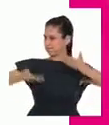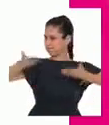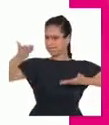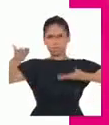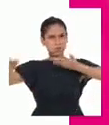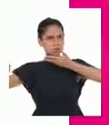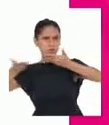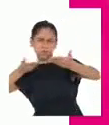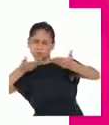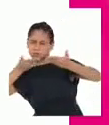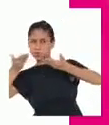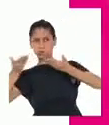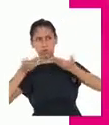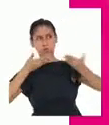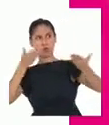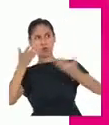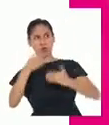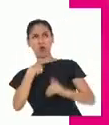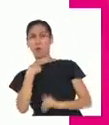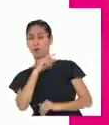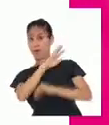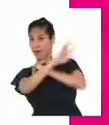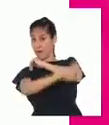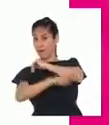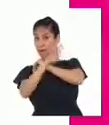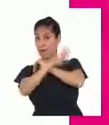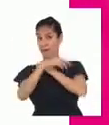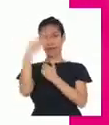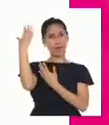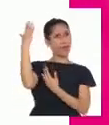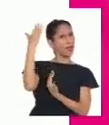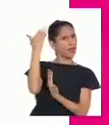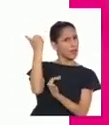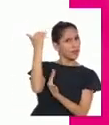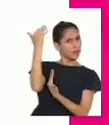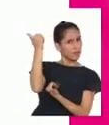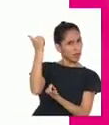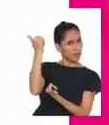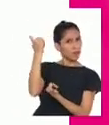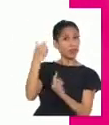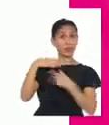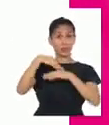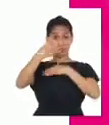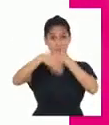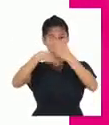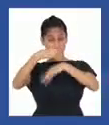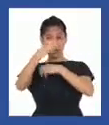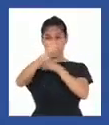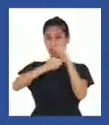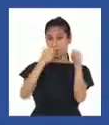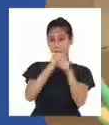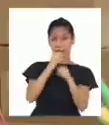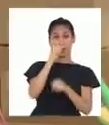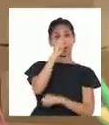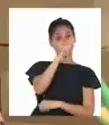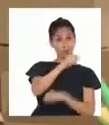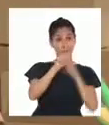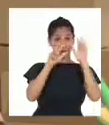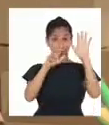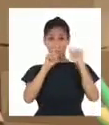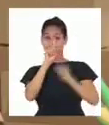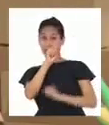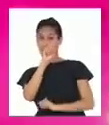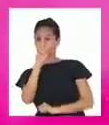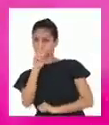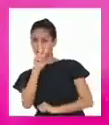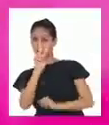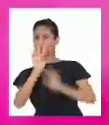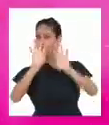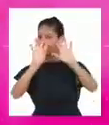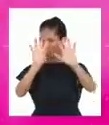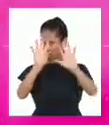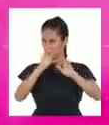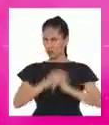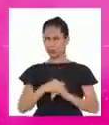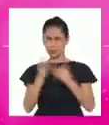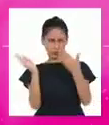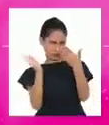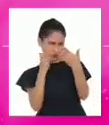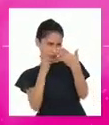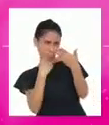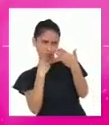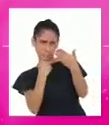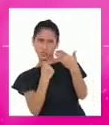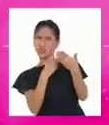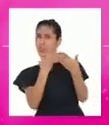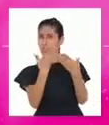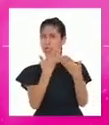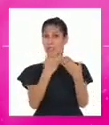las Cortes de Cádiz en España y de su constitución en el año 1812. Entonces, podríamos decir que